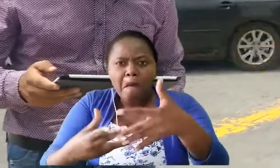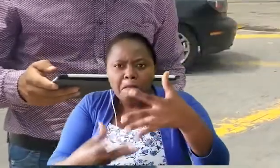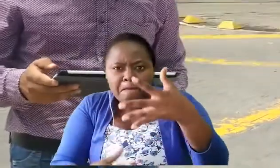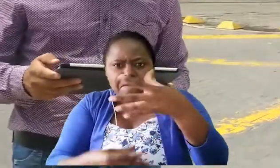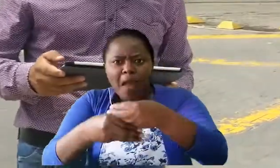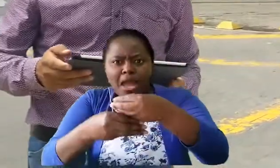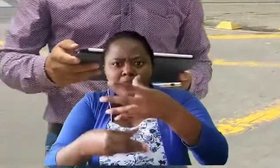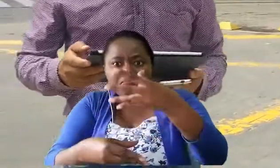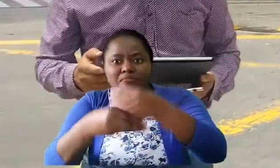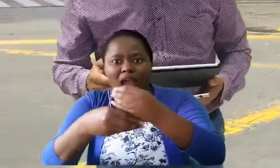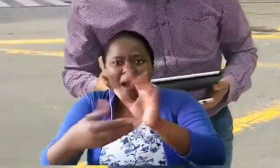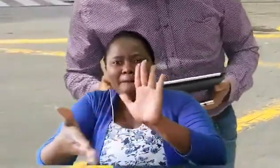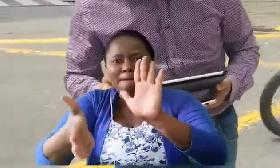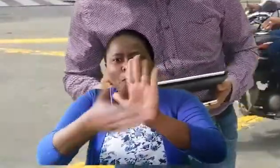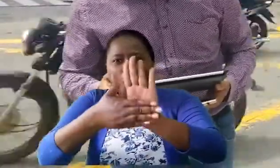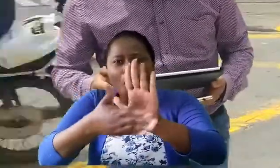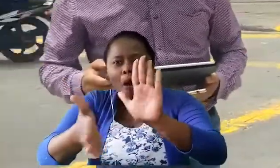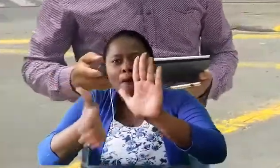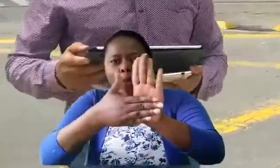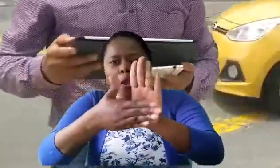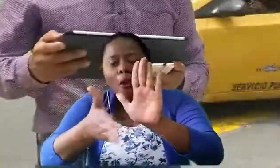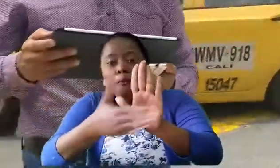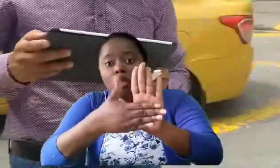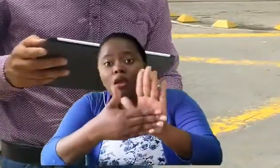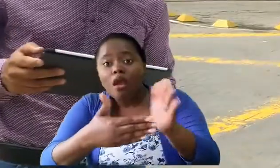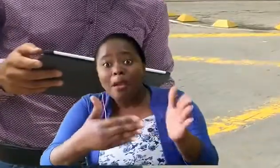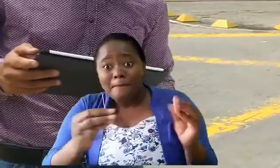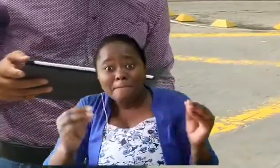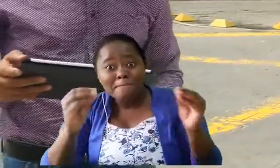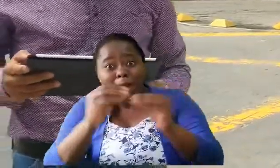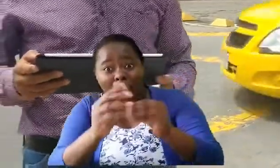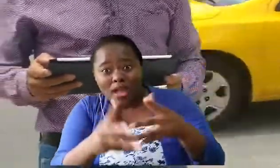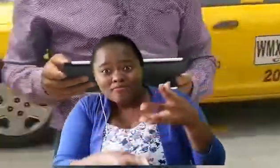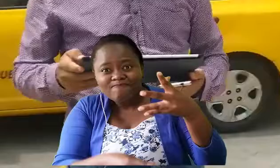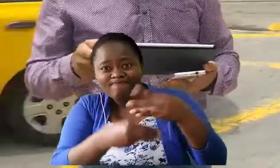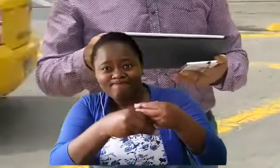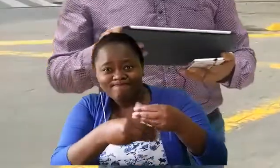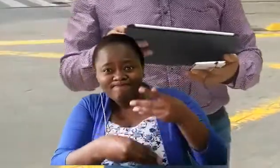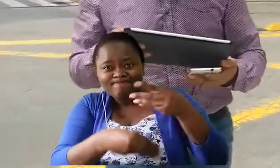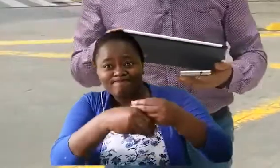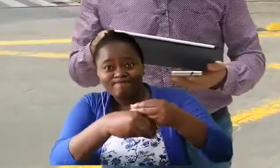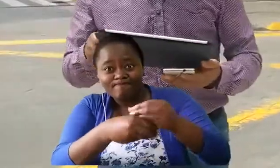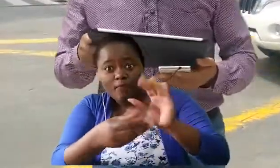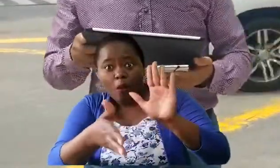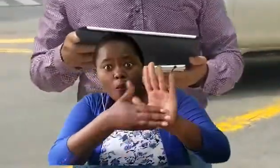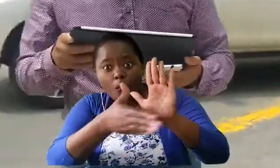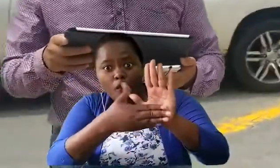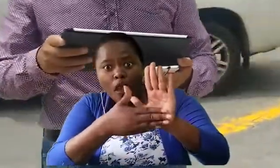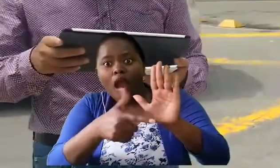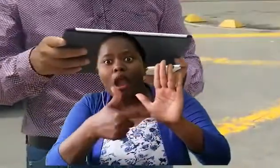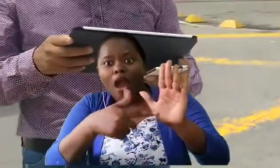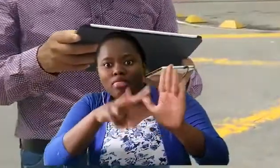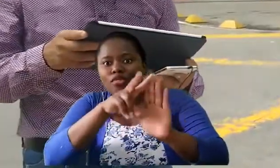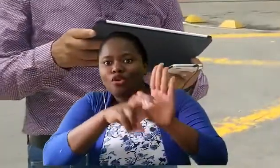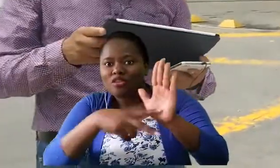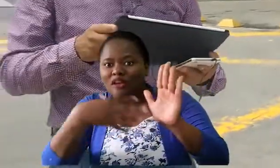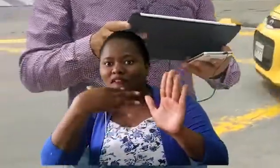respalden. Es decir, entre más pruebas hayan, más verdad es la teoría. Entonces,